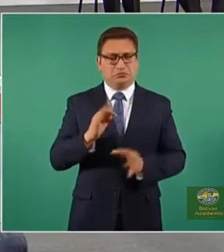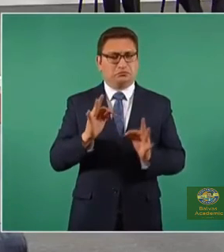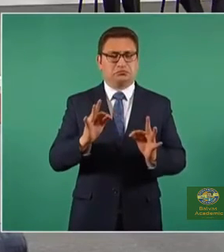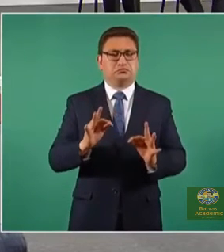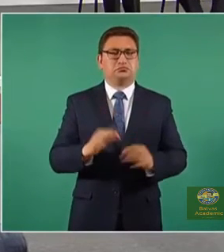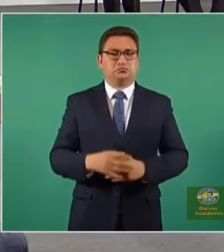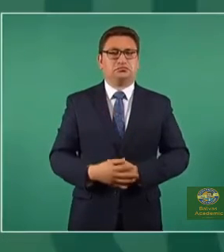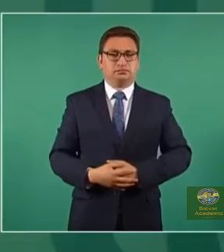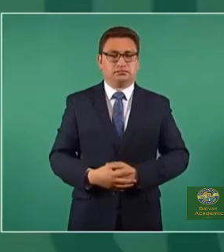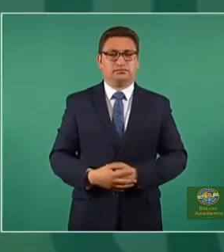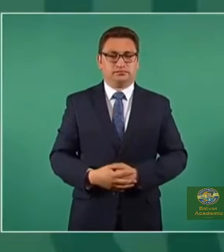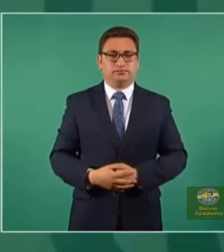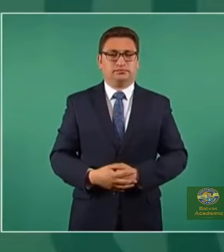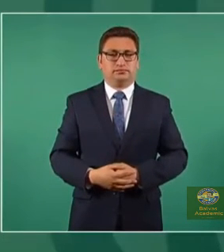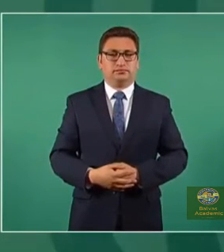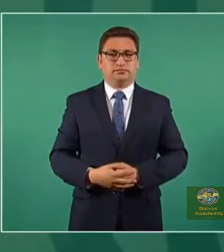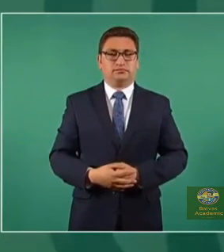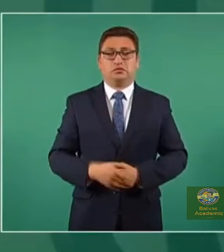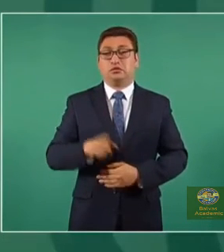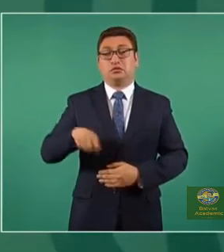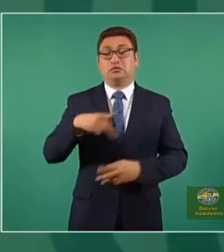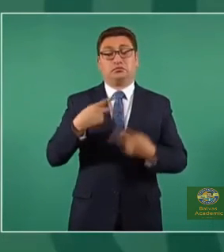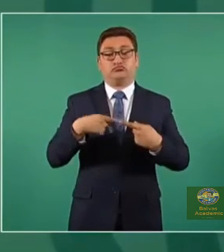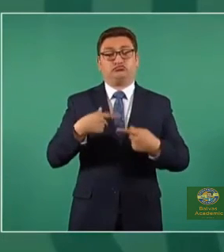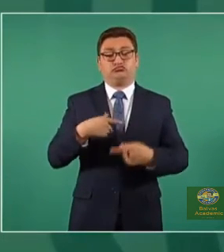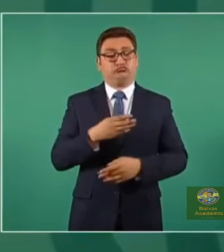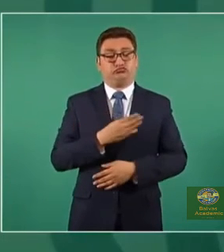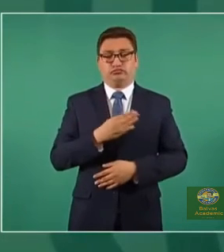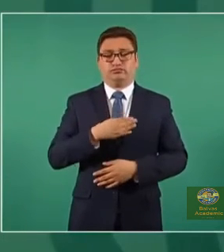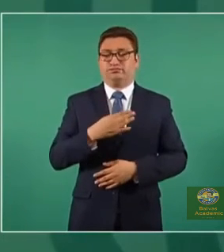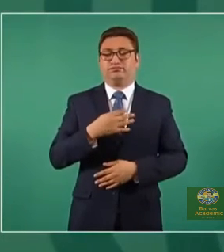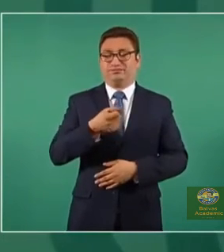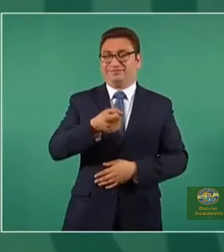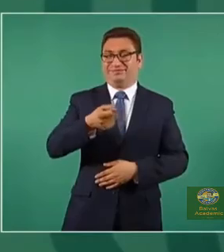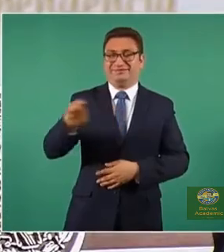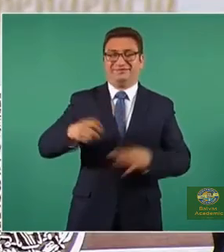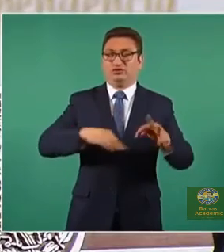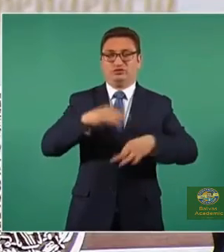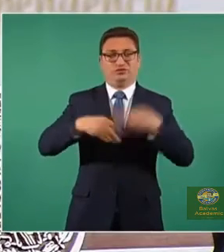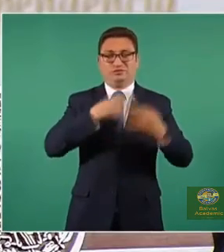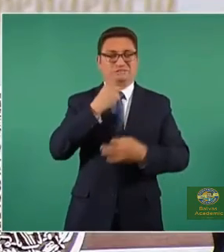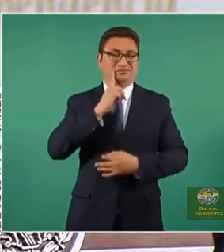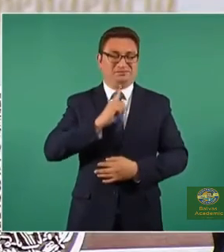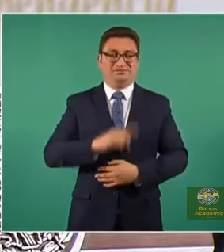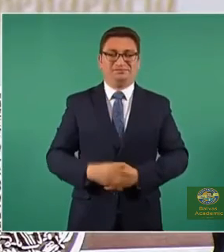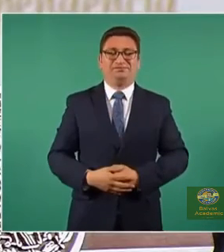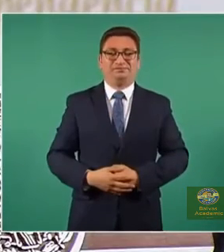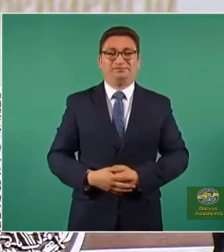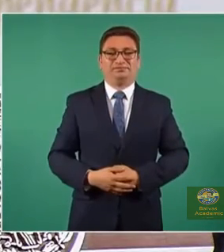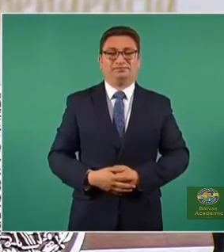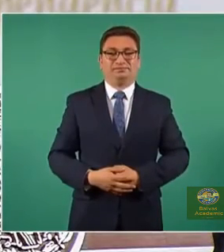estilistas, son gente de primera. Les mando un saludo a todas, a todos.